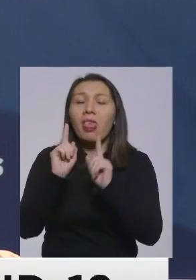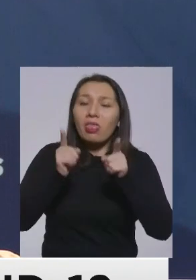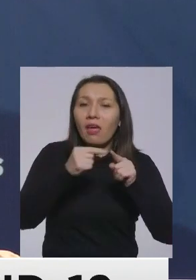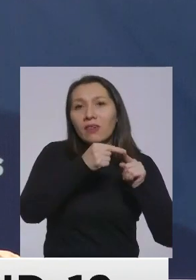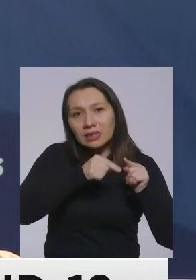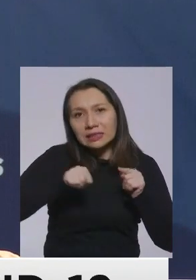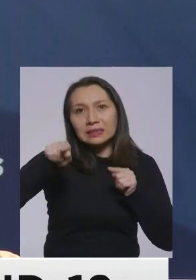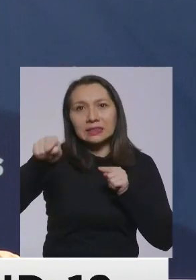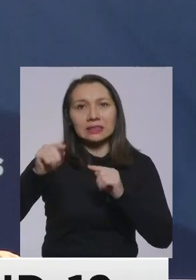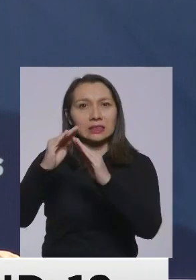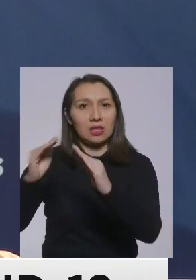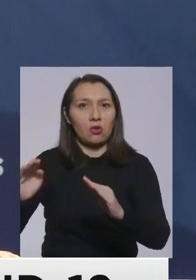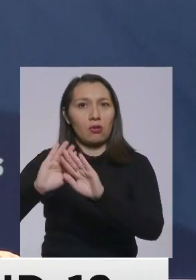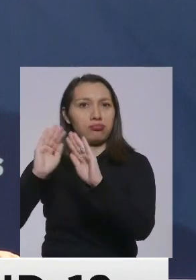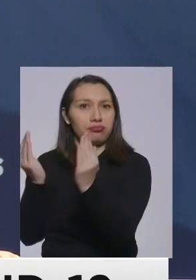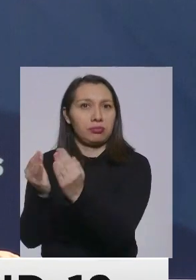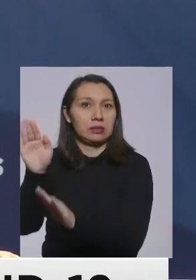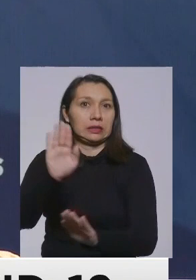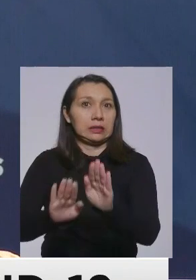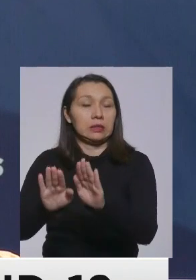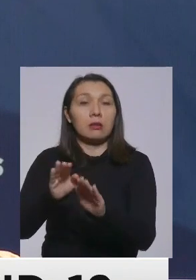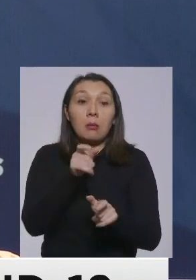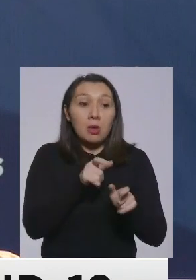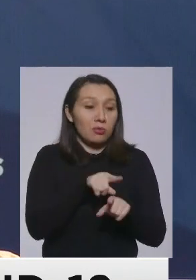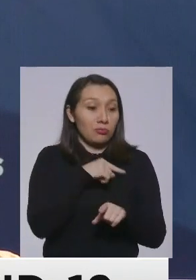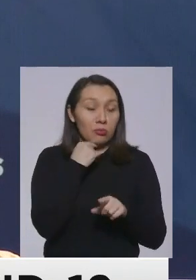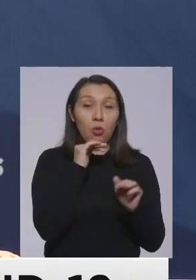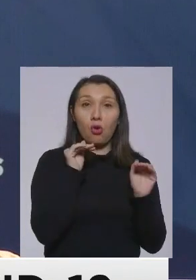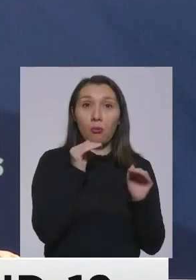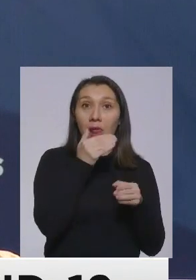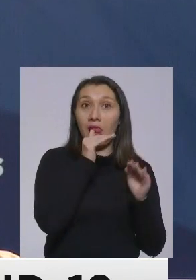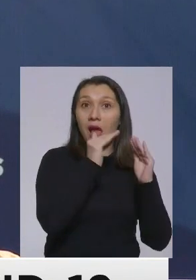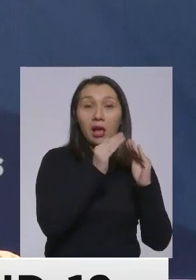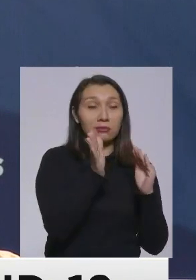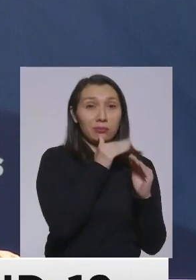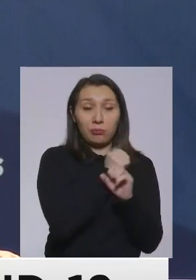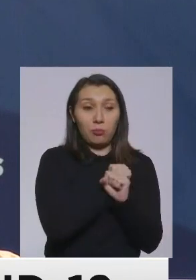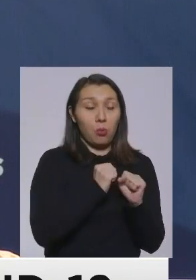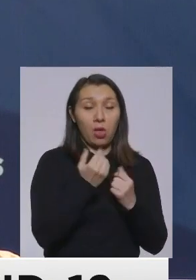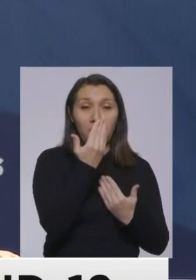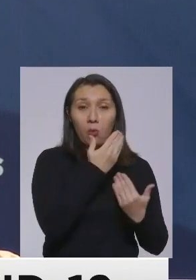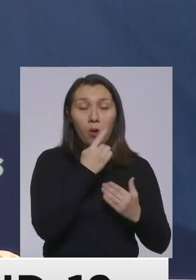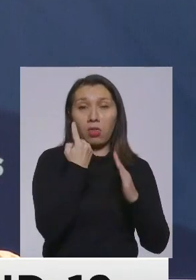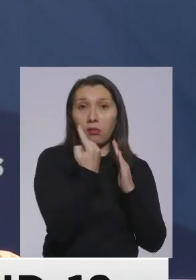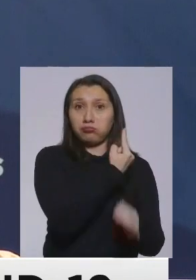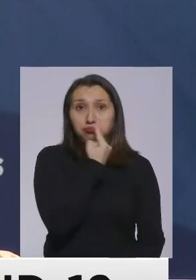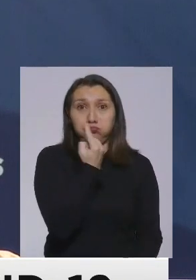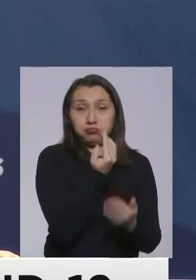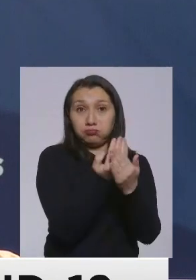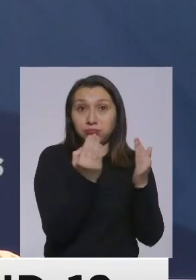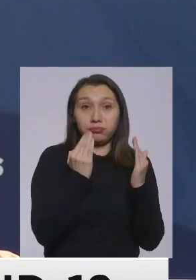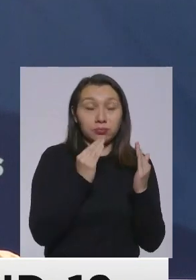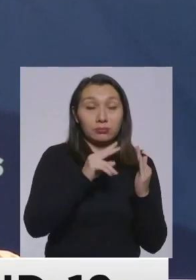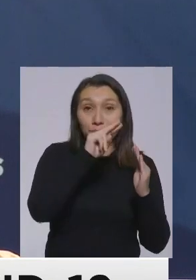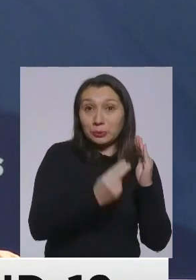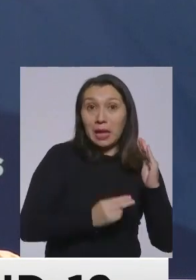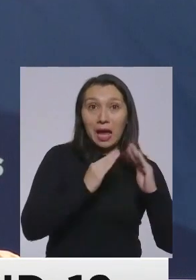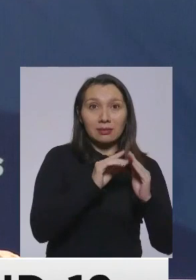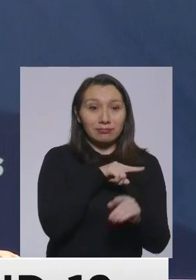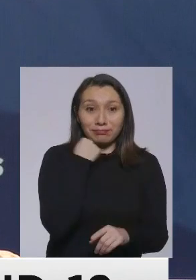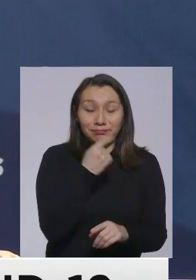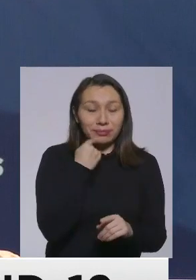ir a las residencias sanitarias aquellos pacientes que no tienen las comodidades en sus casas que no pueden aislarse en su hogar